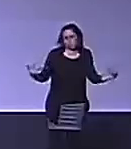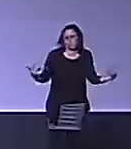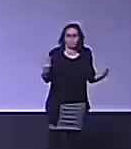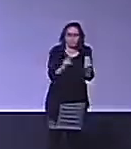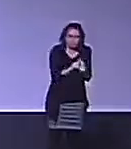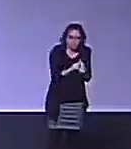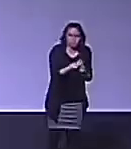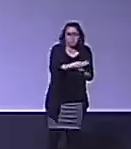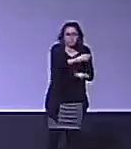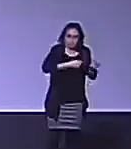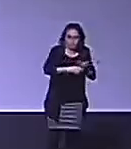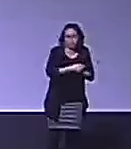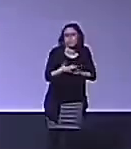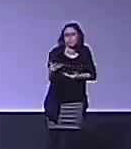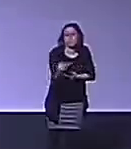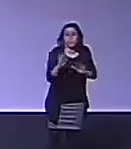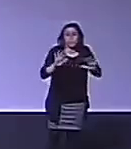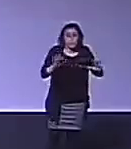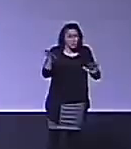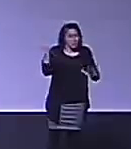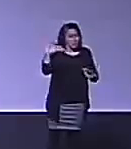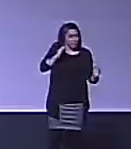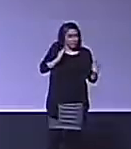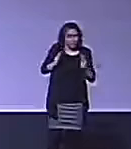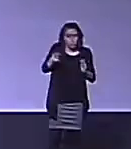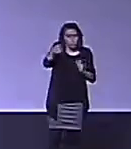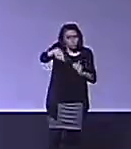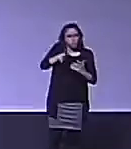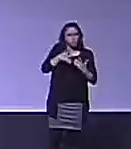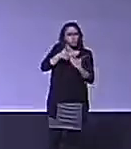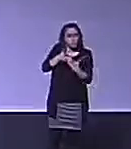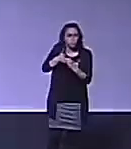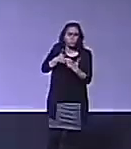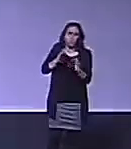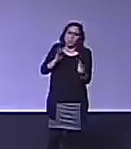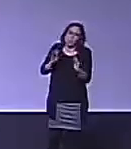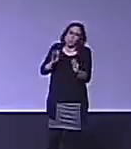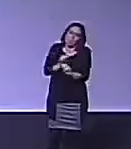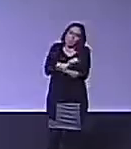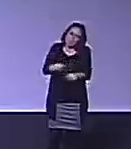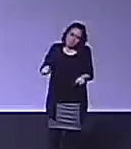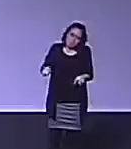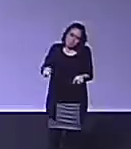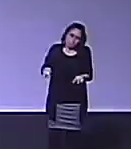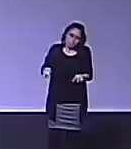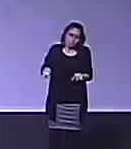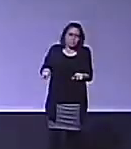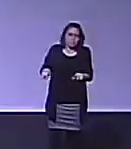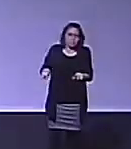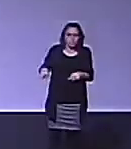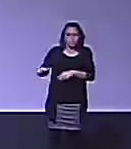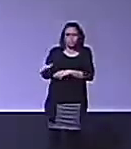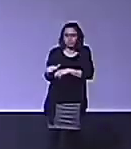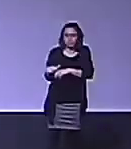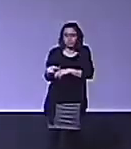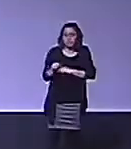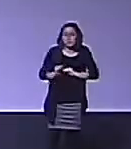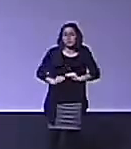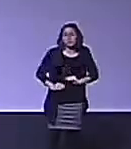zuek egindako burrukaura izan zen oso kondizio desberdinetan, las condiciones en las que